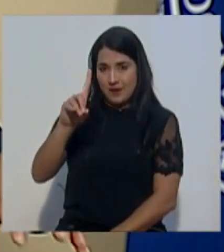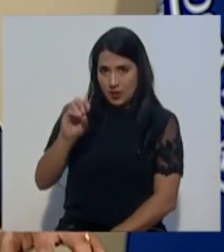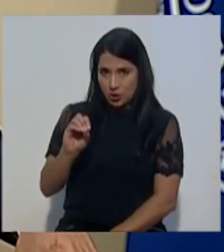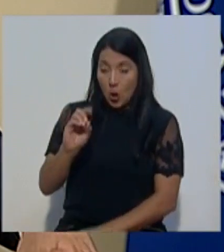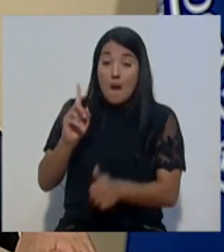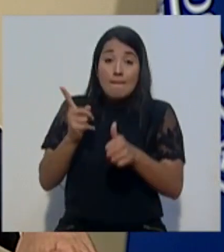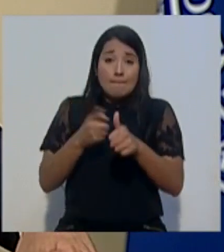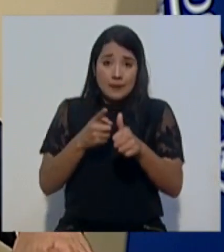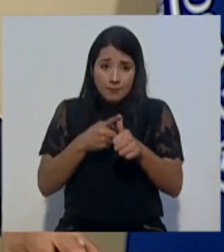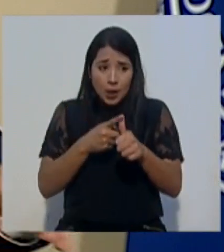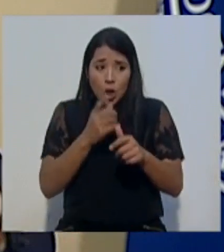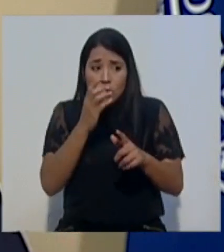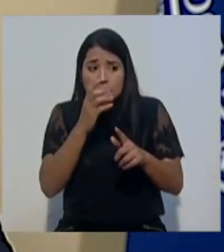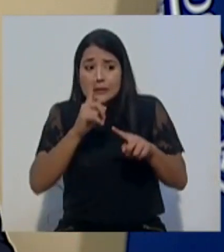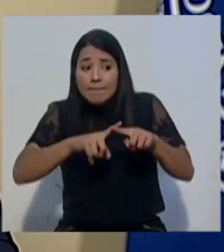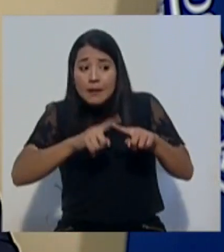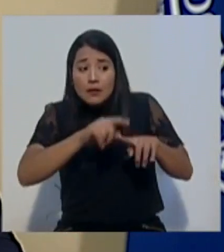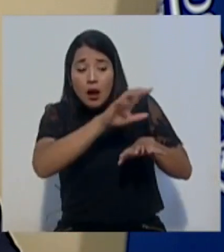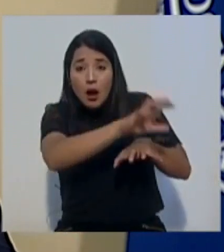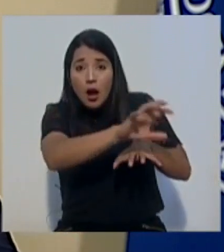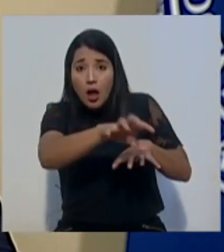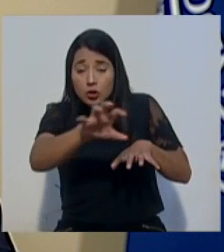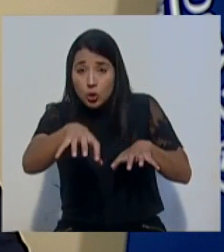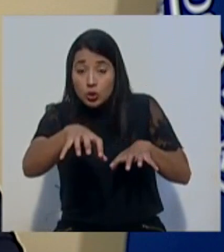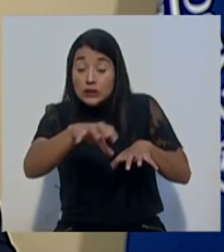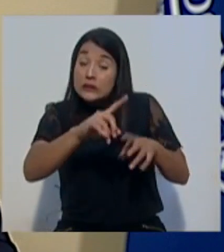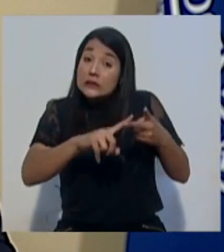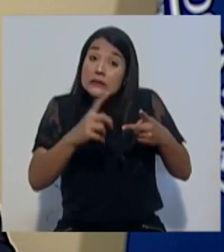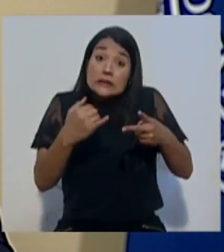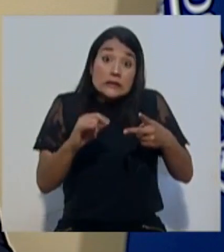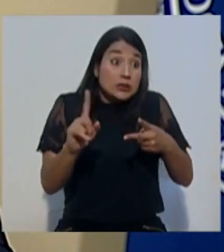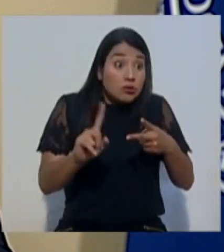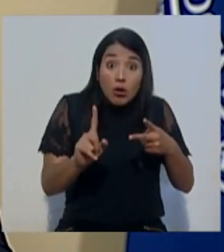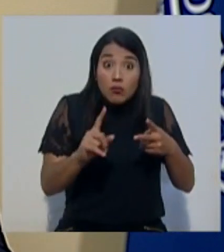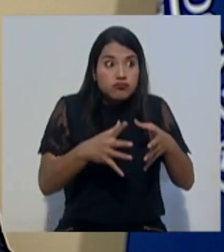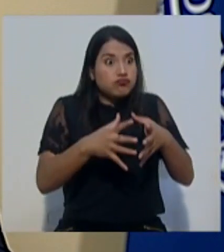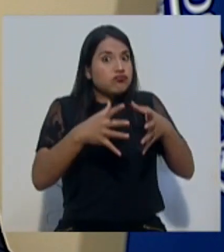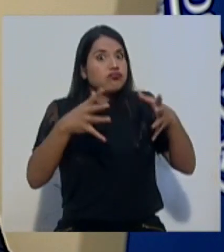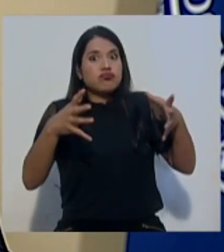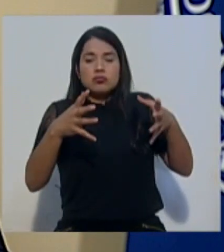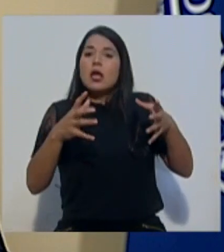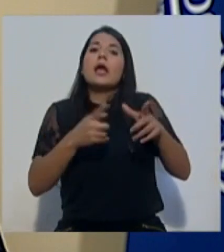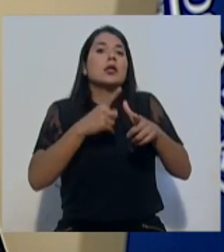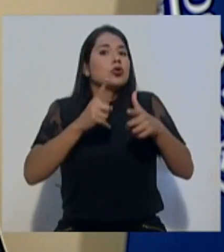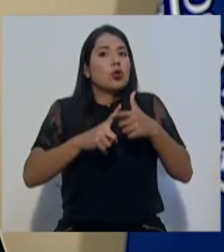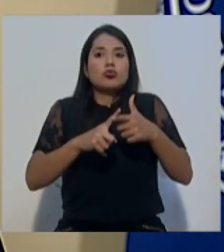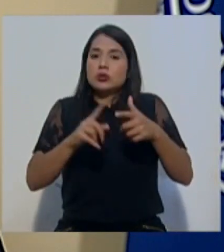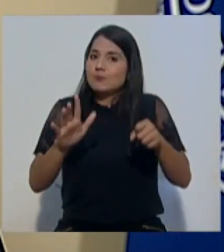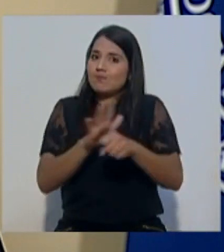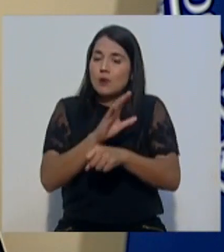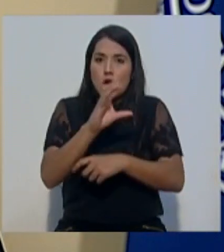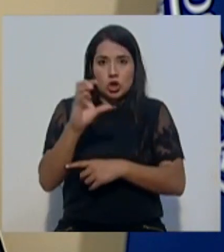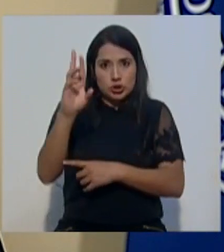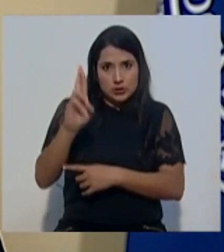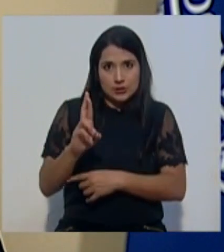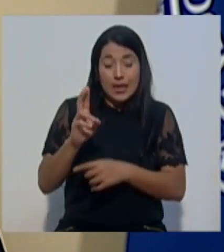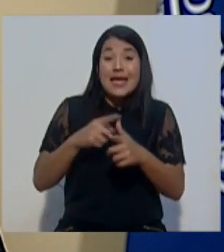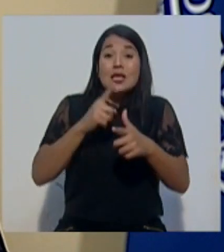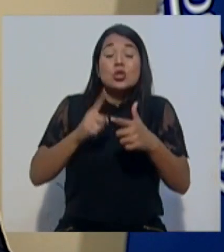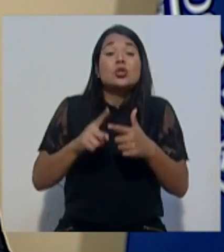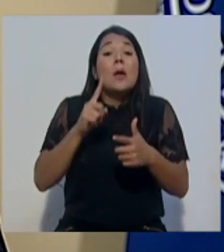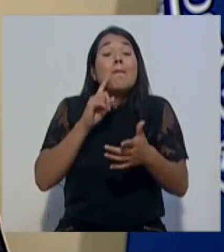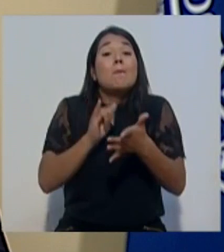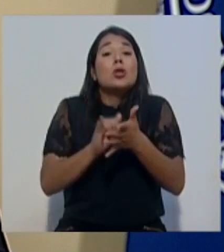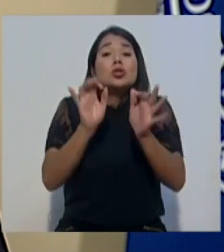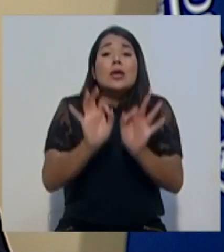o cantonal y eventualmente, de nuevo, en el nivel nacional. Y por eso es que es tan importante que